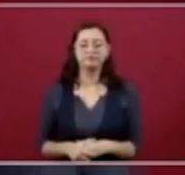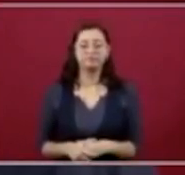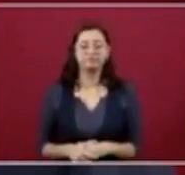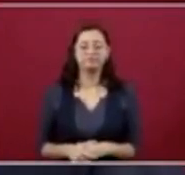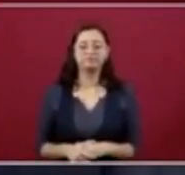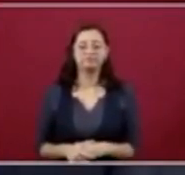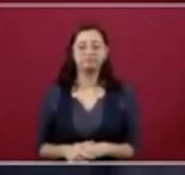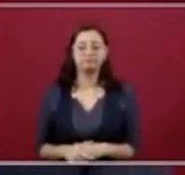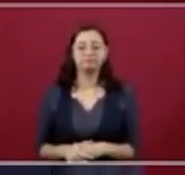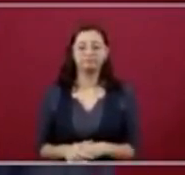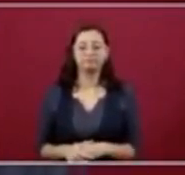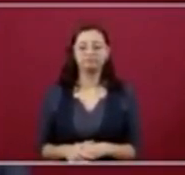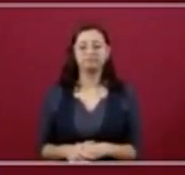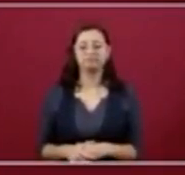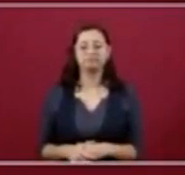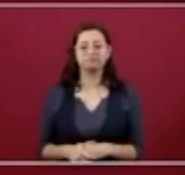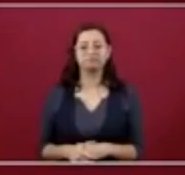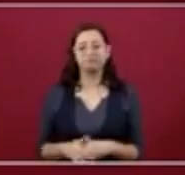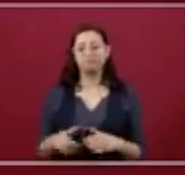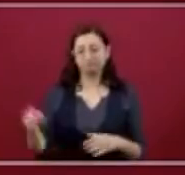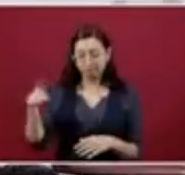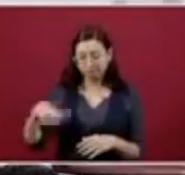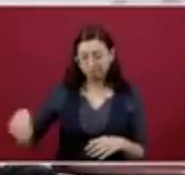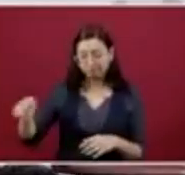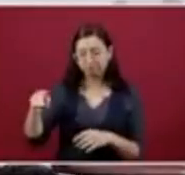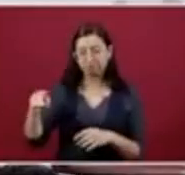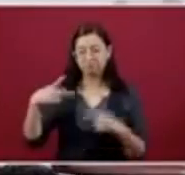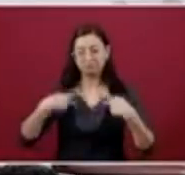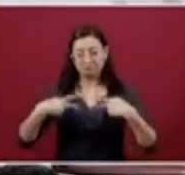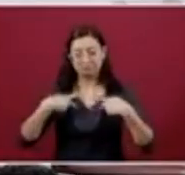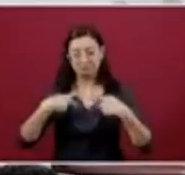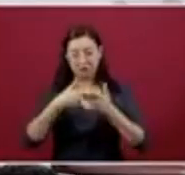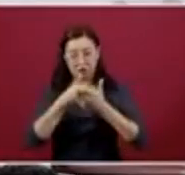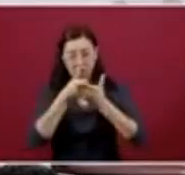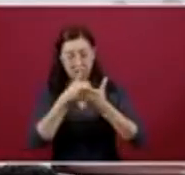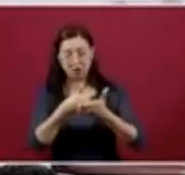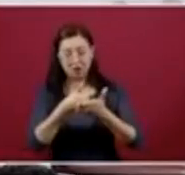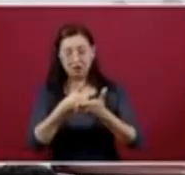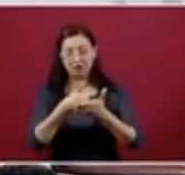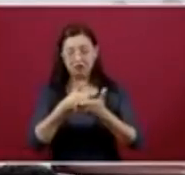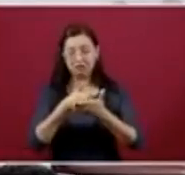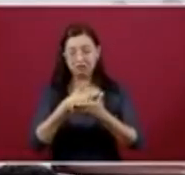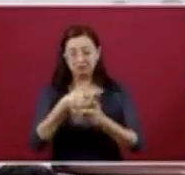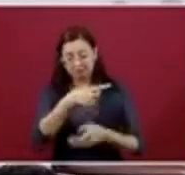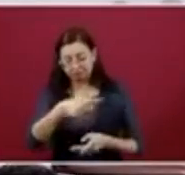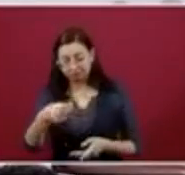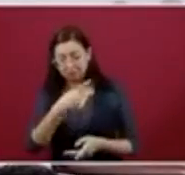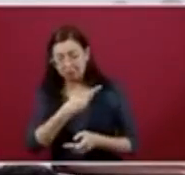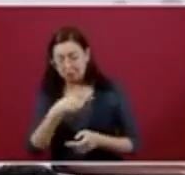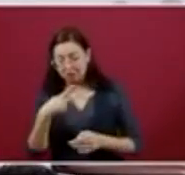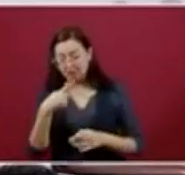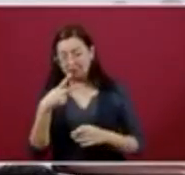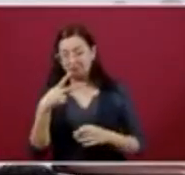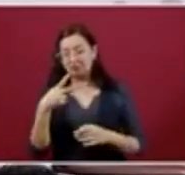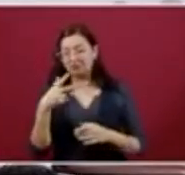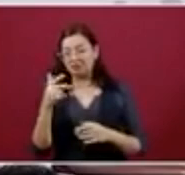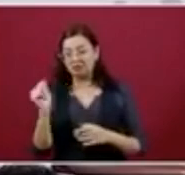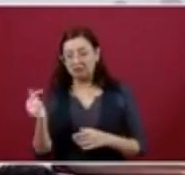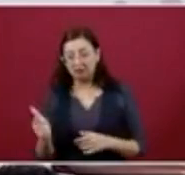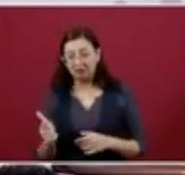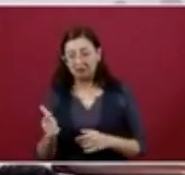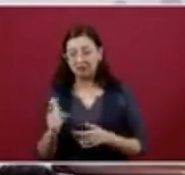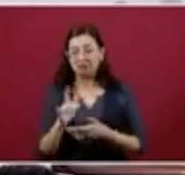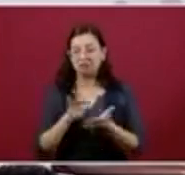tenían como propósito ayudar a la gente más necesitada,